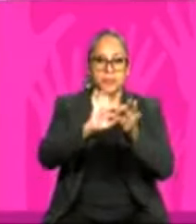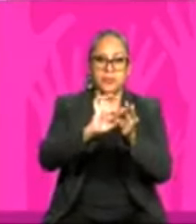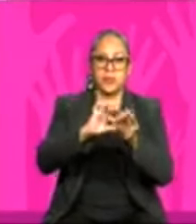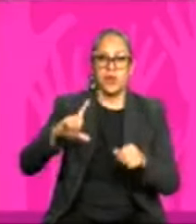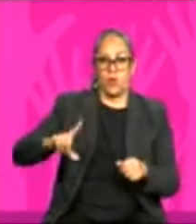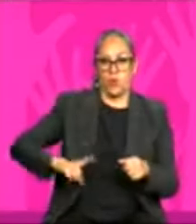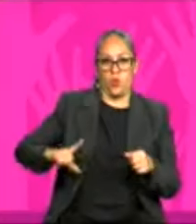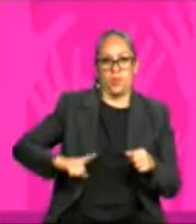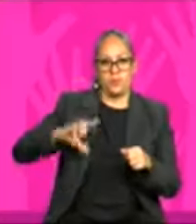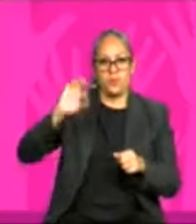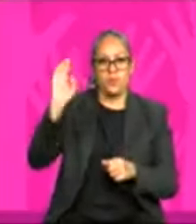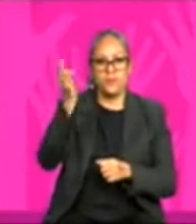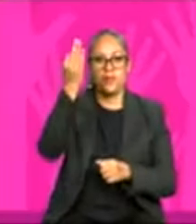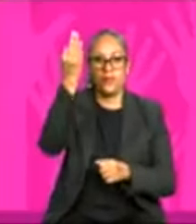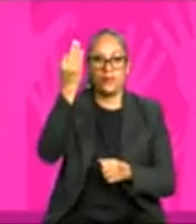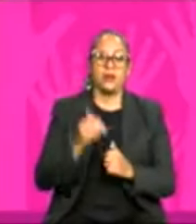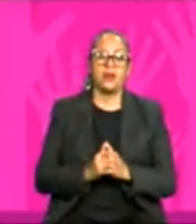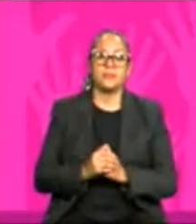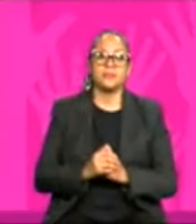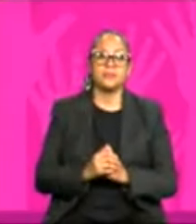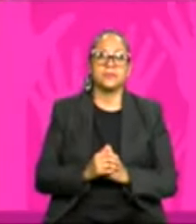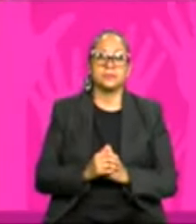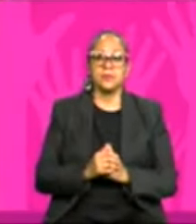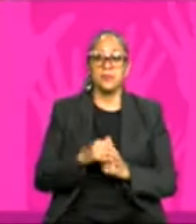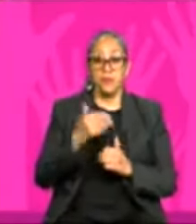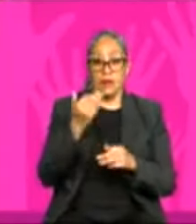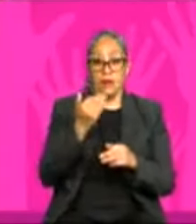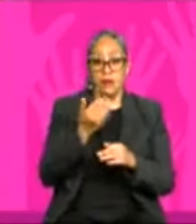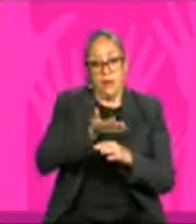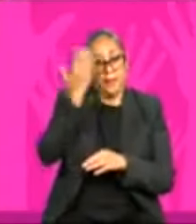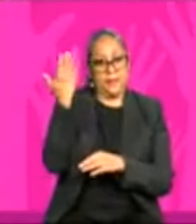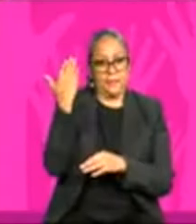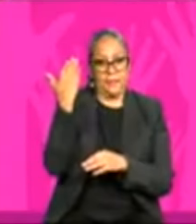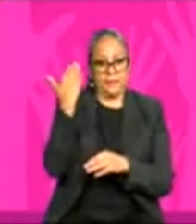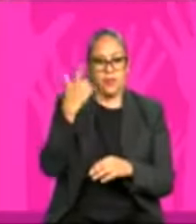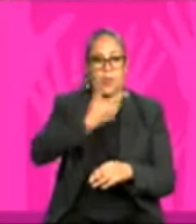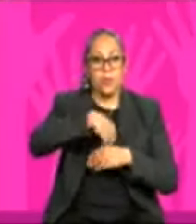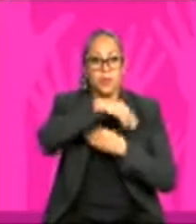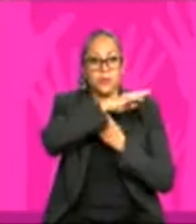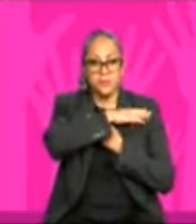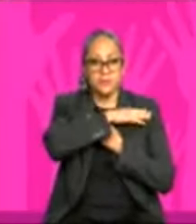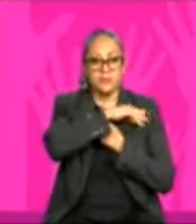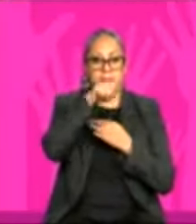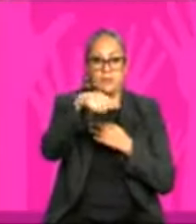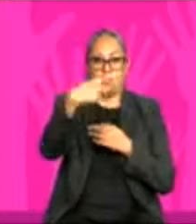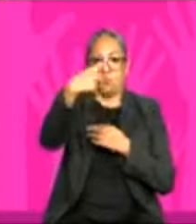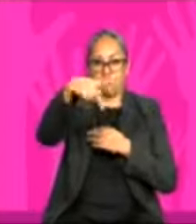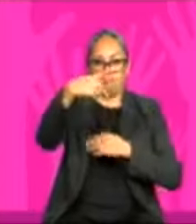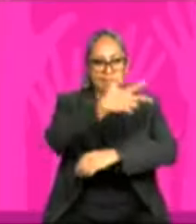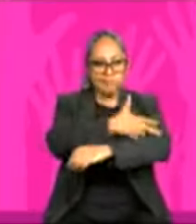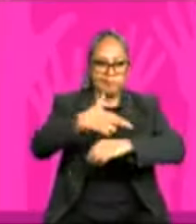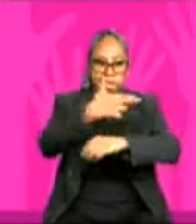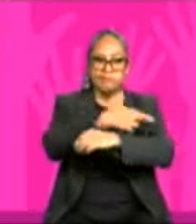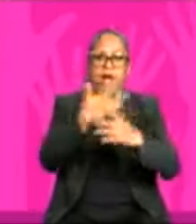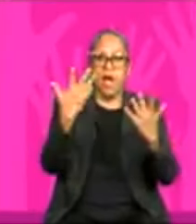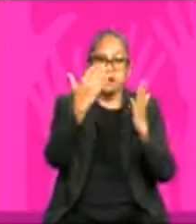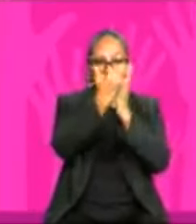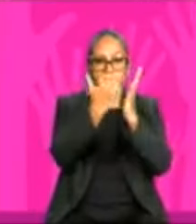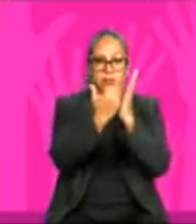gobierno federal, la cual, con la doctora Claudia Sheinbaum, con la estrategia que implementaron,